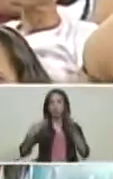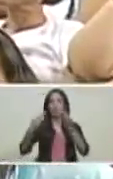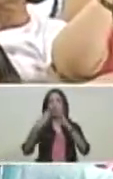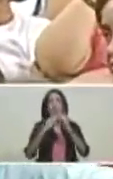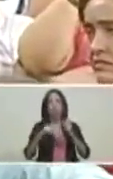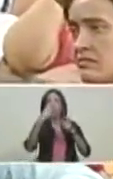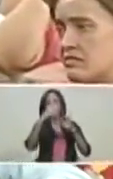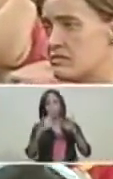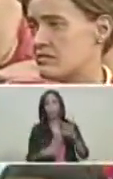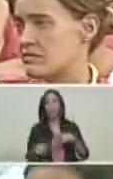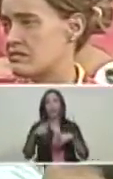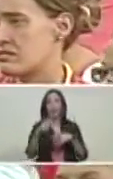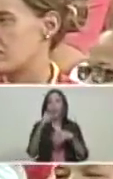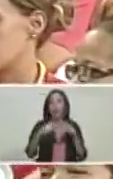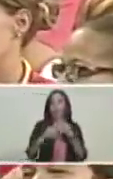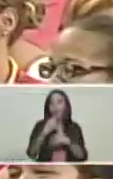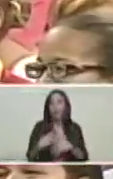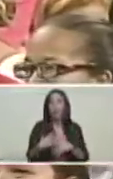las conquistas sociales.